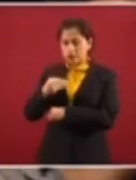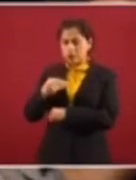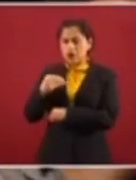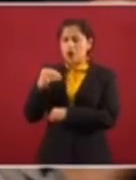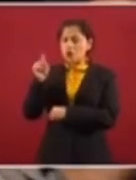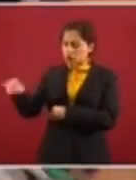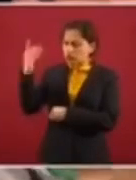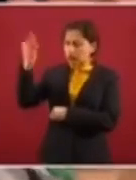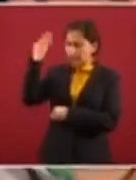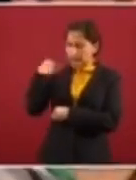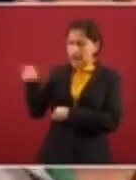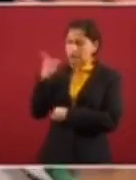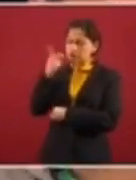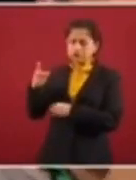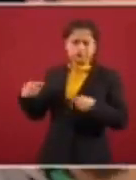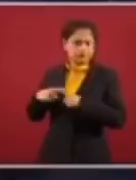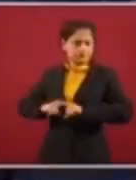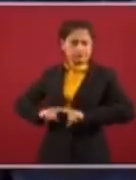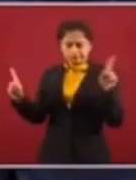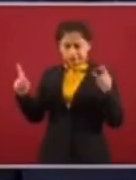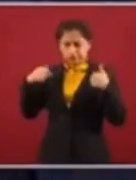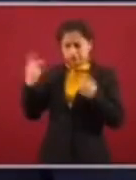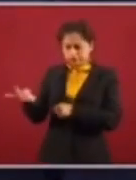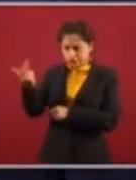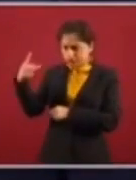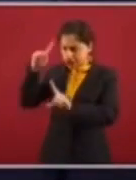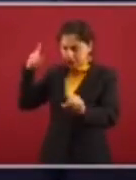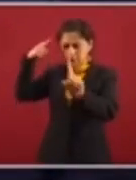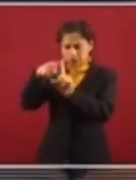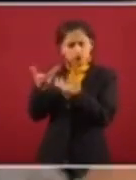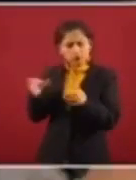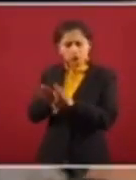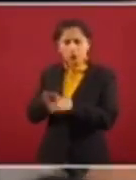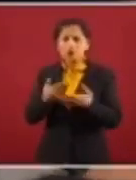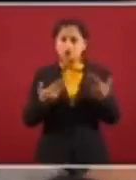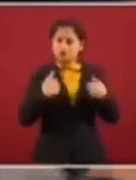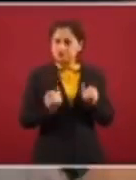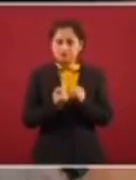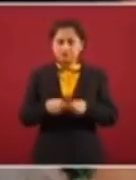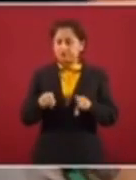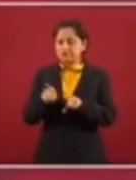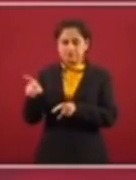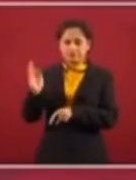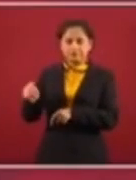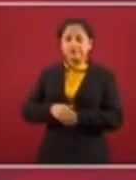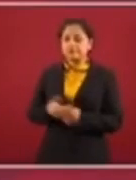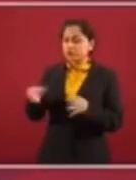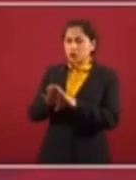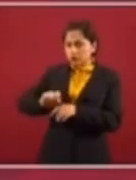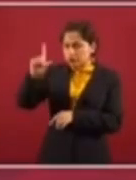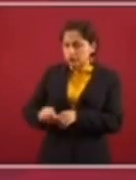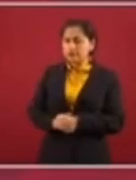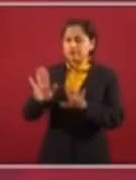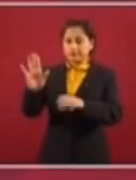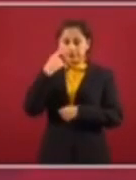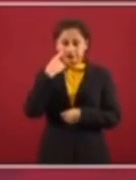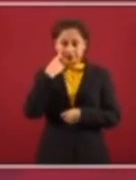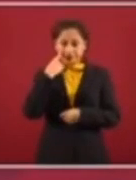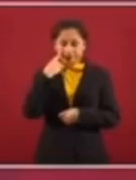estos pronósticos. ¿Cuál sería su meta? Y ahora tampoco coincido. ¿Cuál sería su meta para que de crecimiento o decrecimiento? Miren, para